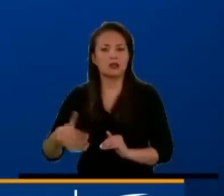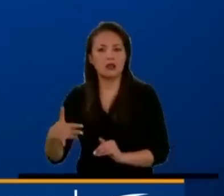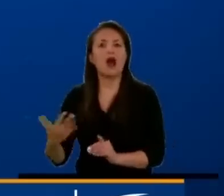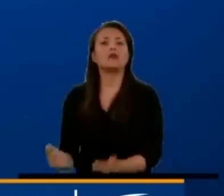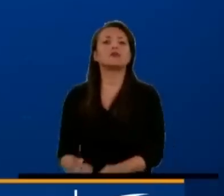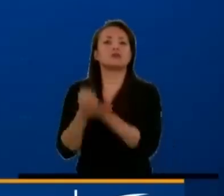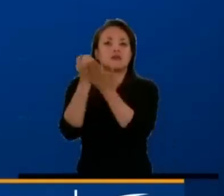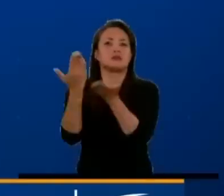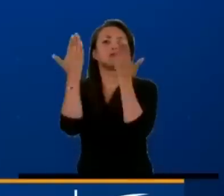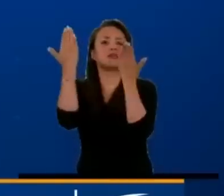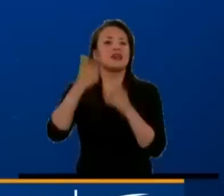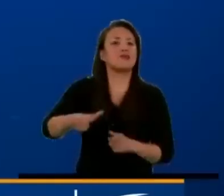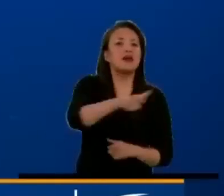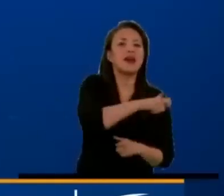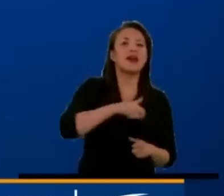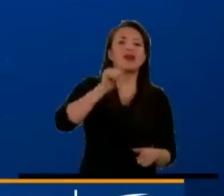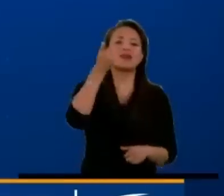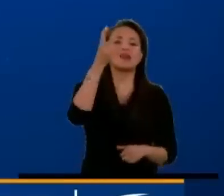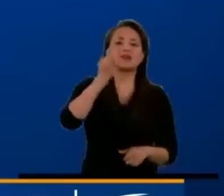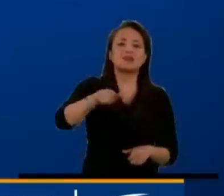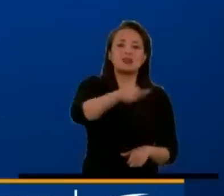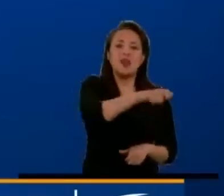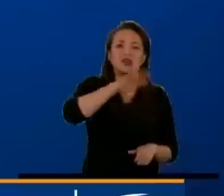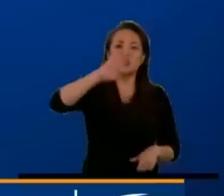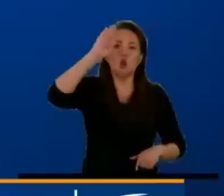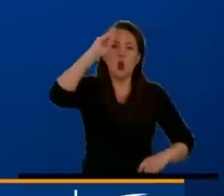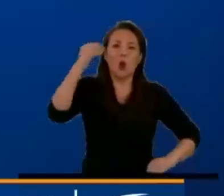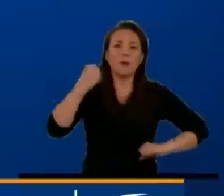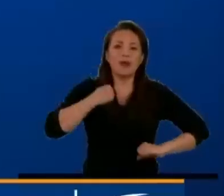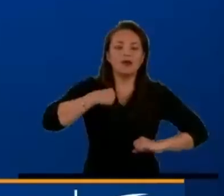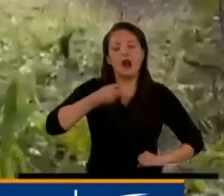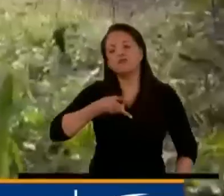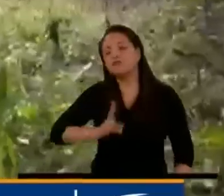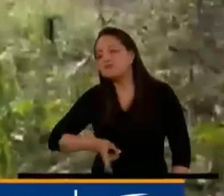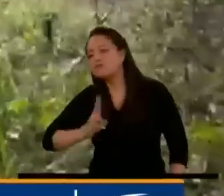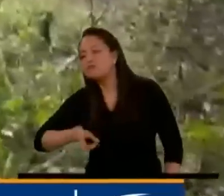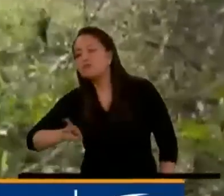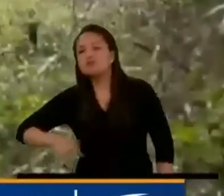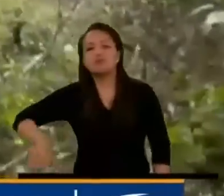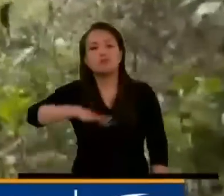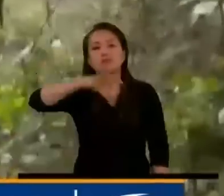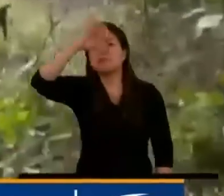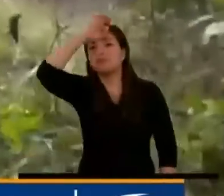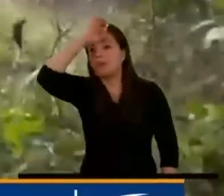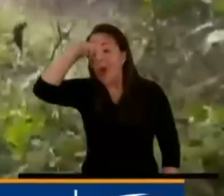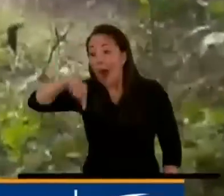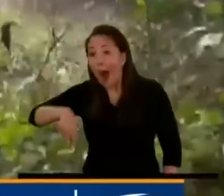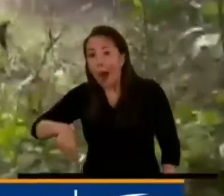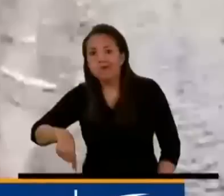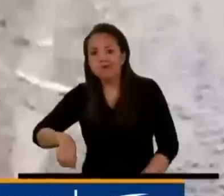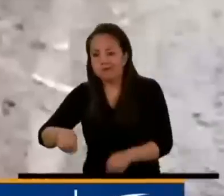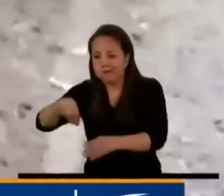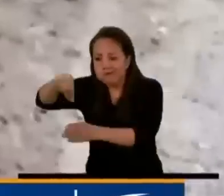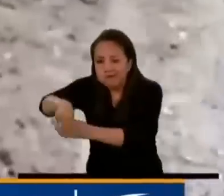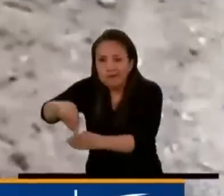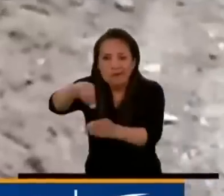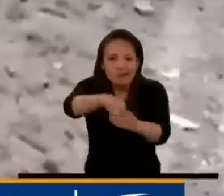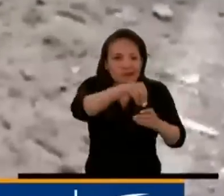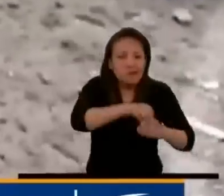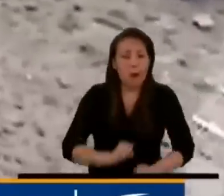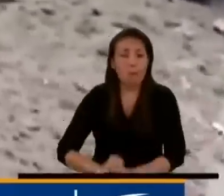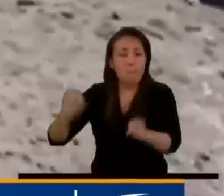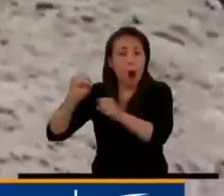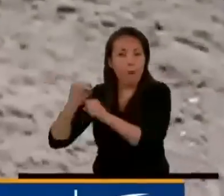militares que patrullaban por la Vereda normandía en el municipio de arauquita sin saber que pisaban un campo minado con